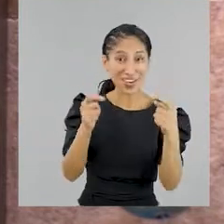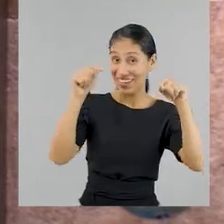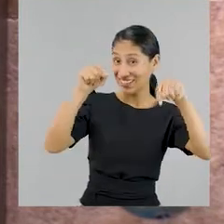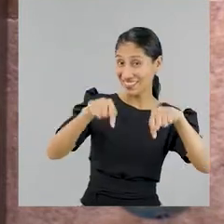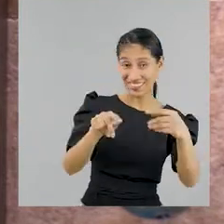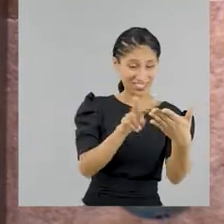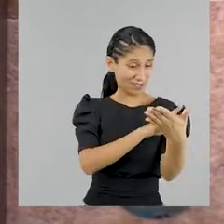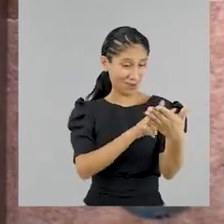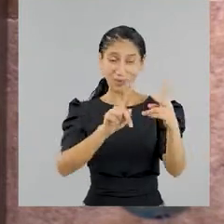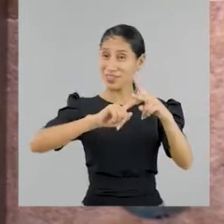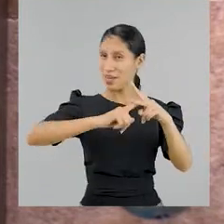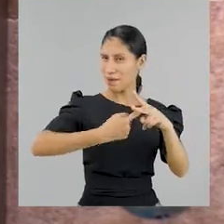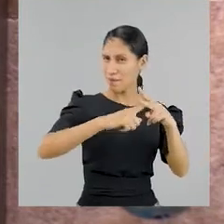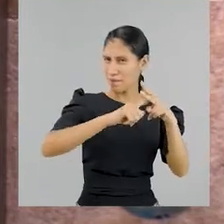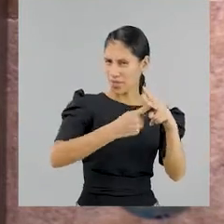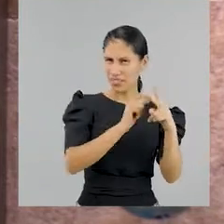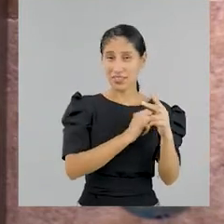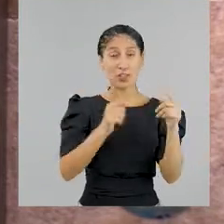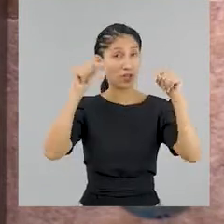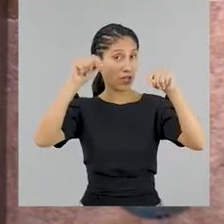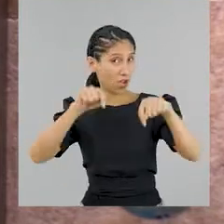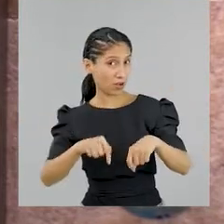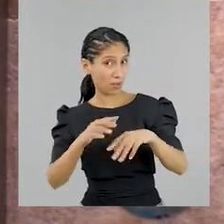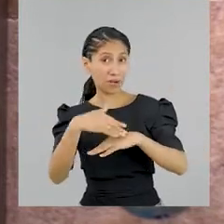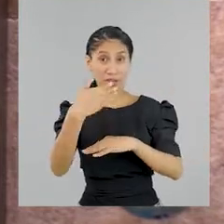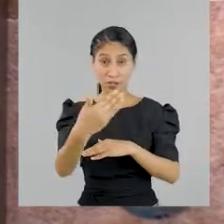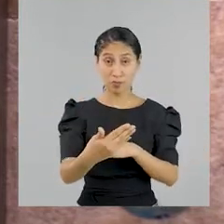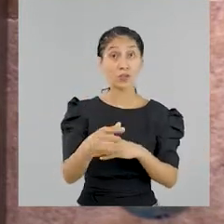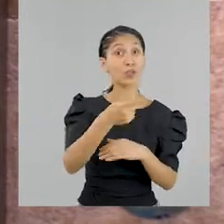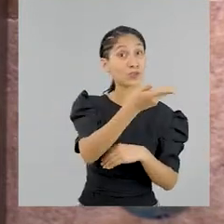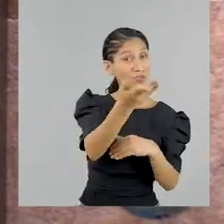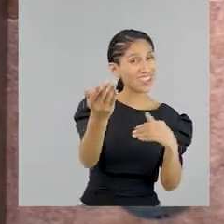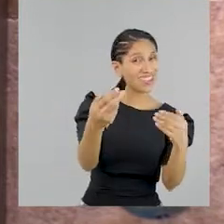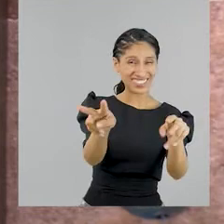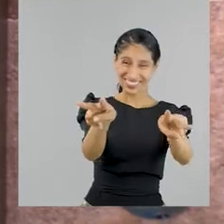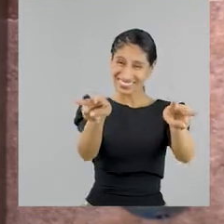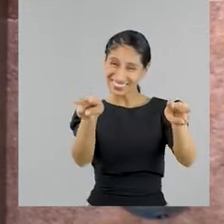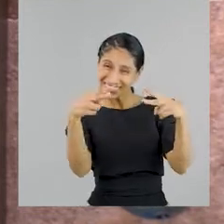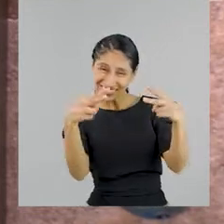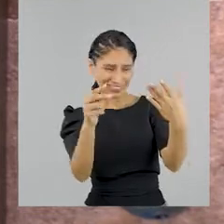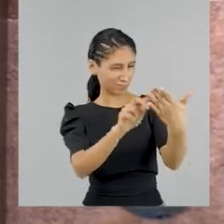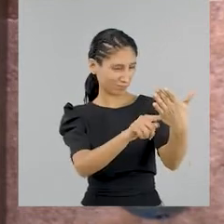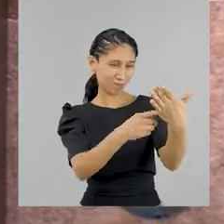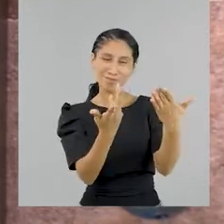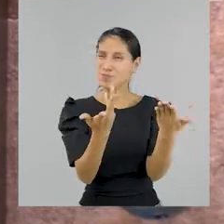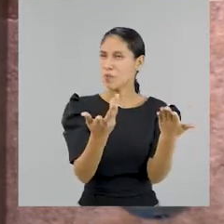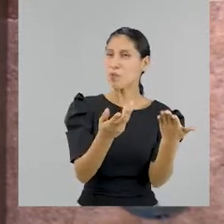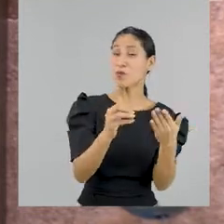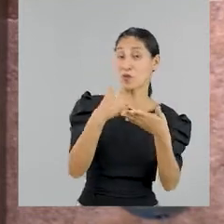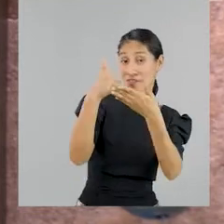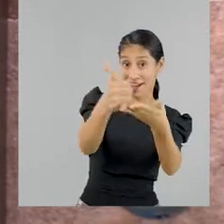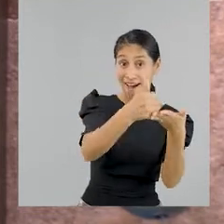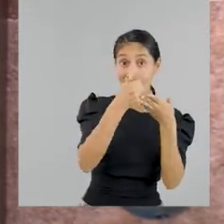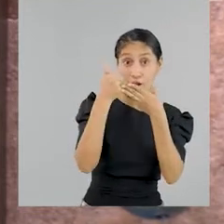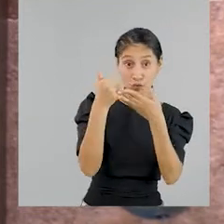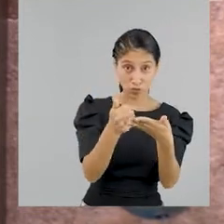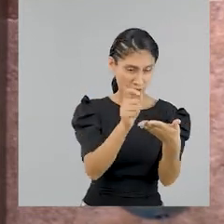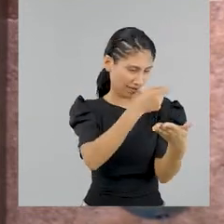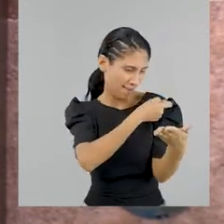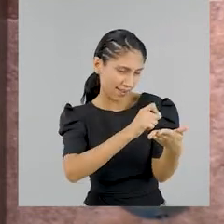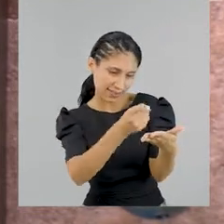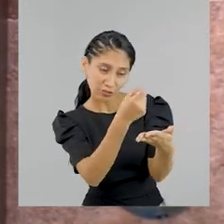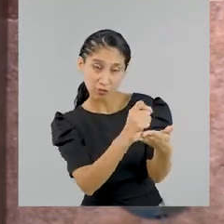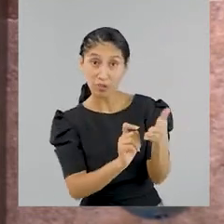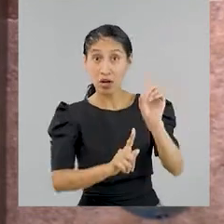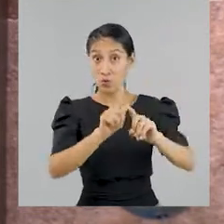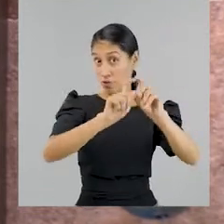sincronizados. Así que vamos a iniciar las situaciones de hoy para que nuestras amigas y amigos de la Pre nos acompañen a resolver